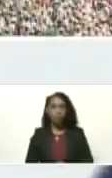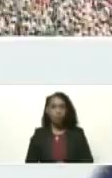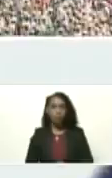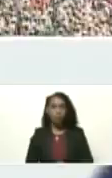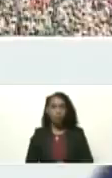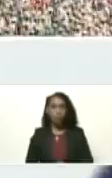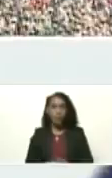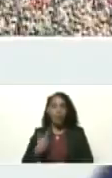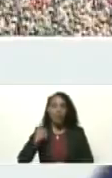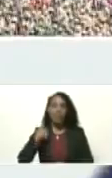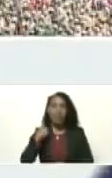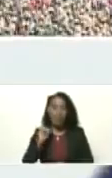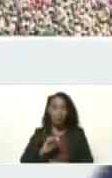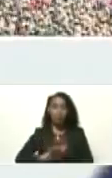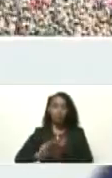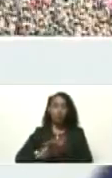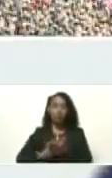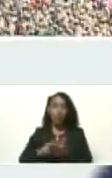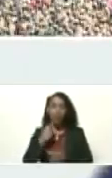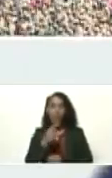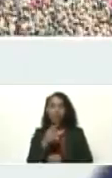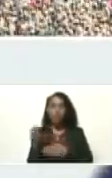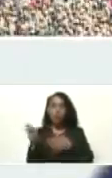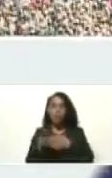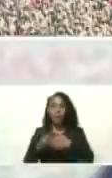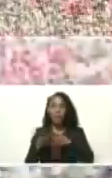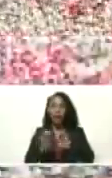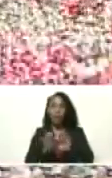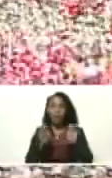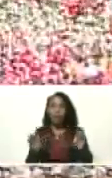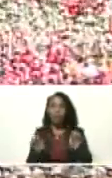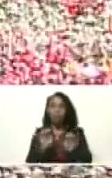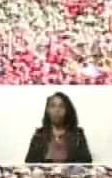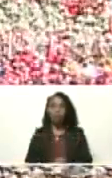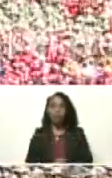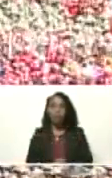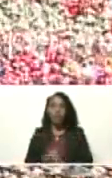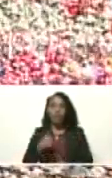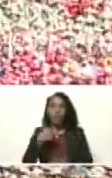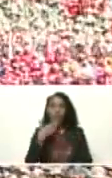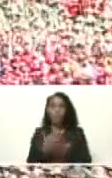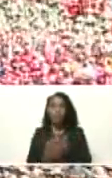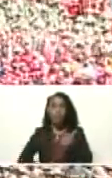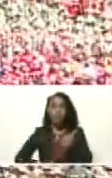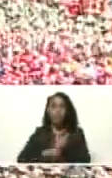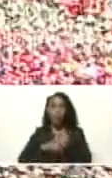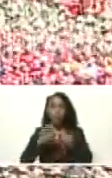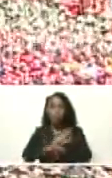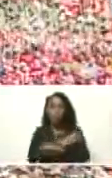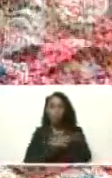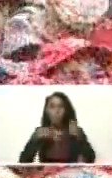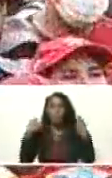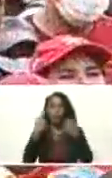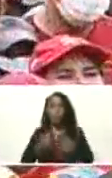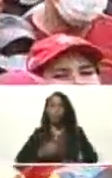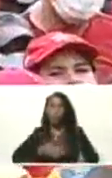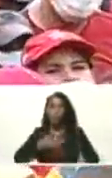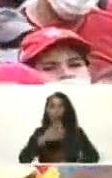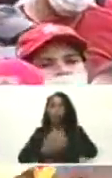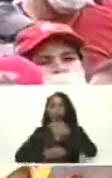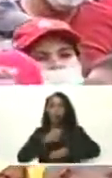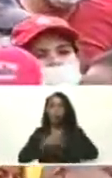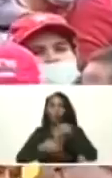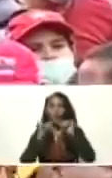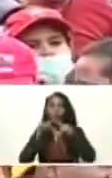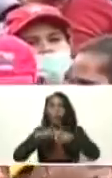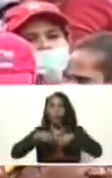Tenemos que recuperar, le he dicho a la ministra de Educación, y le pido apoyo al Poder Popular para que podamos hacerlo este